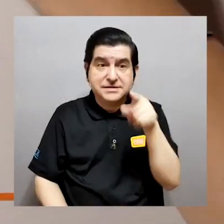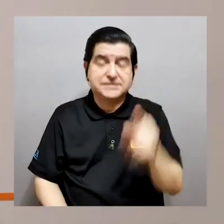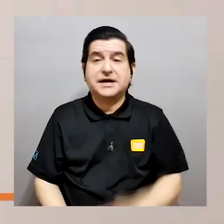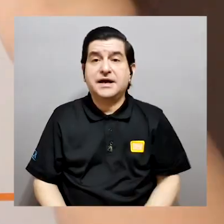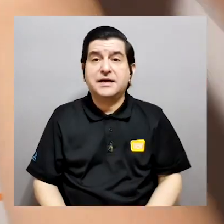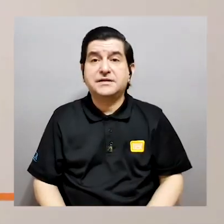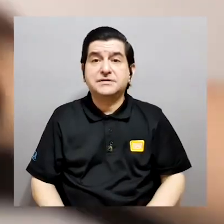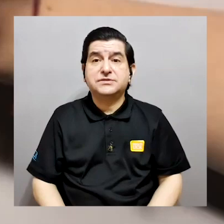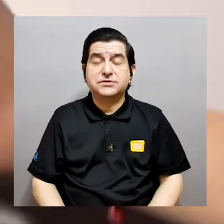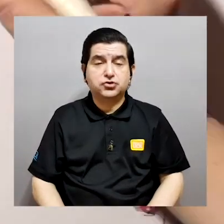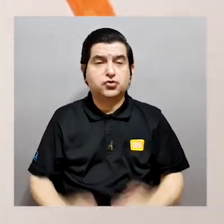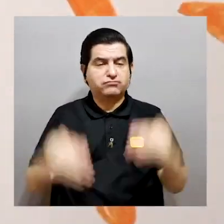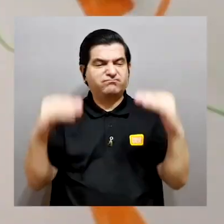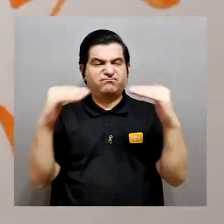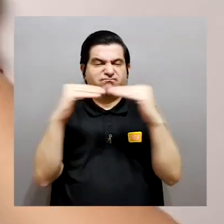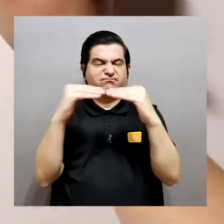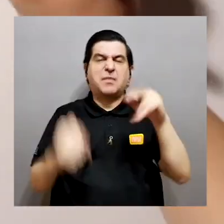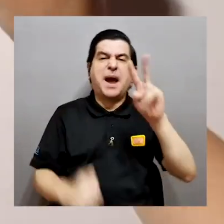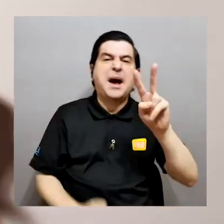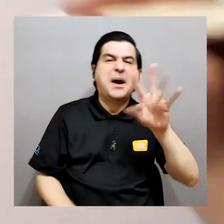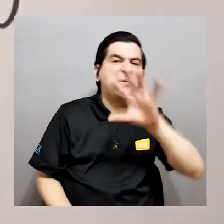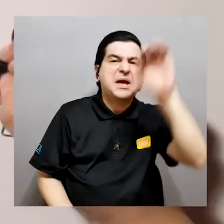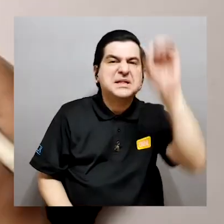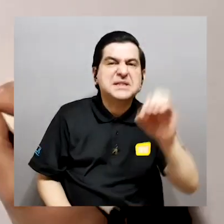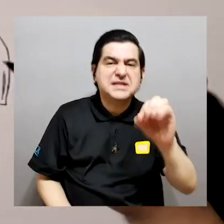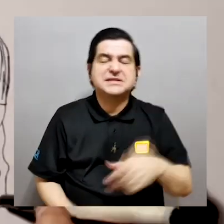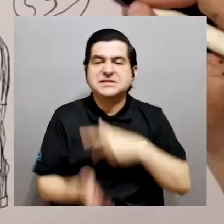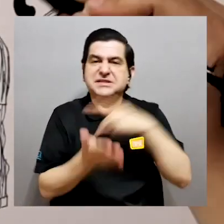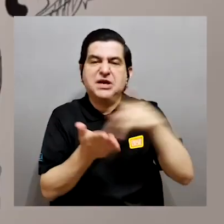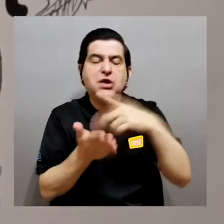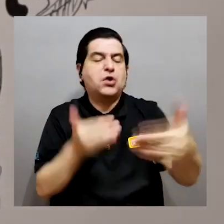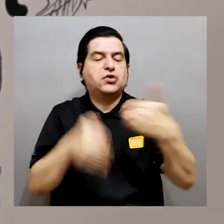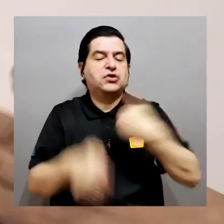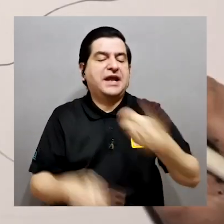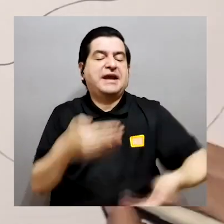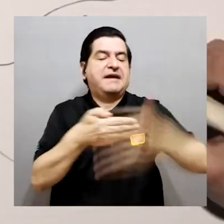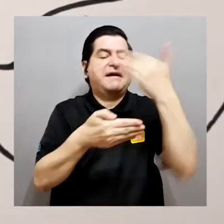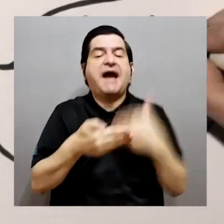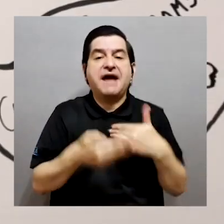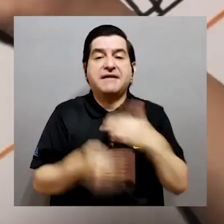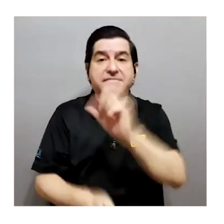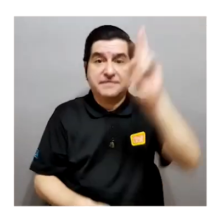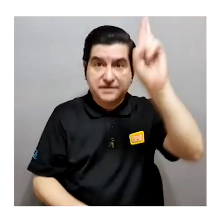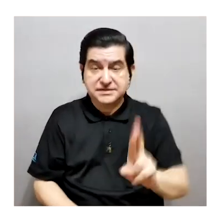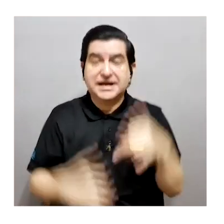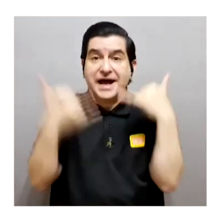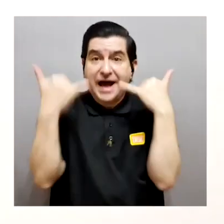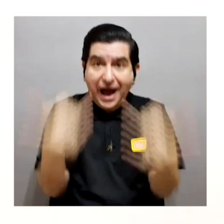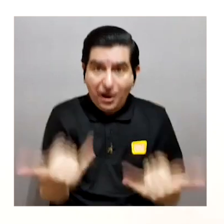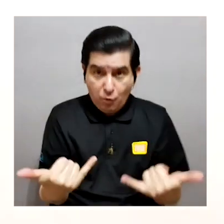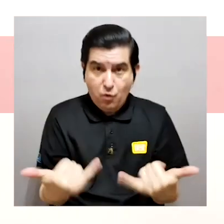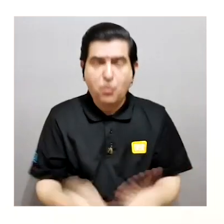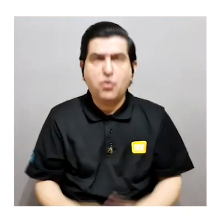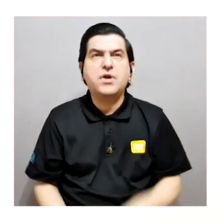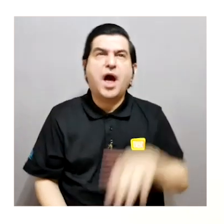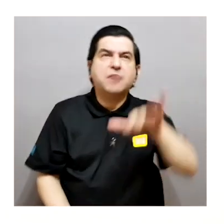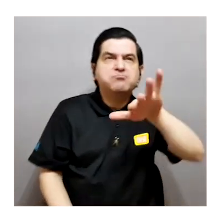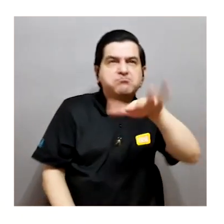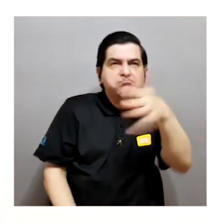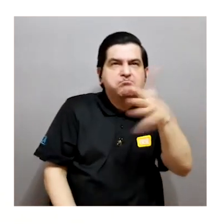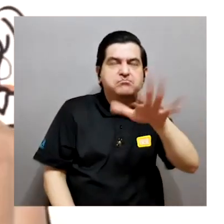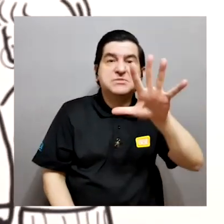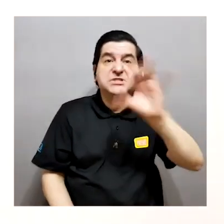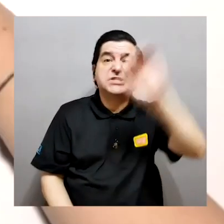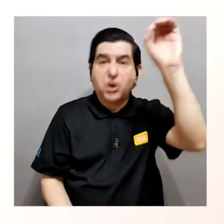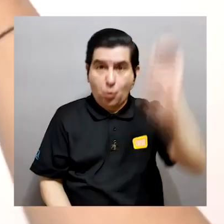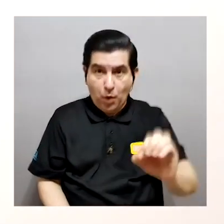es apenas el equivalente a un 25% del salario que tenía. En Costa Rica en este momento estamos en algo